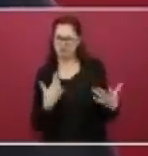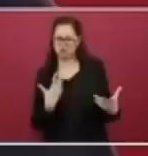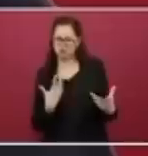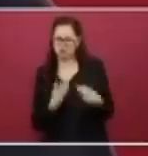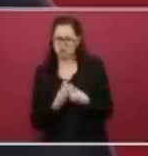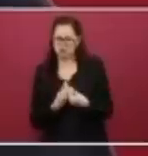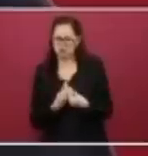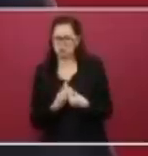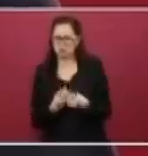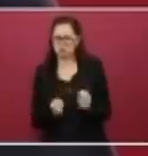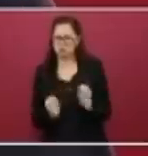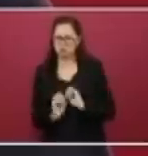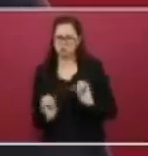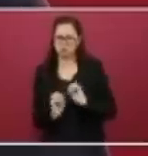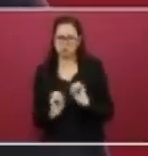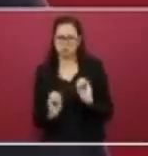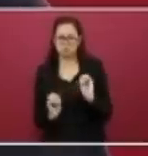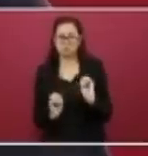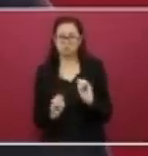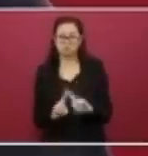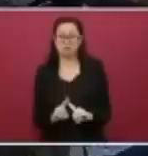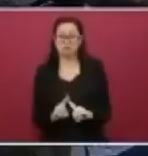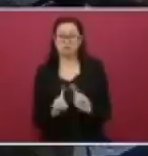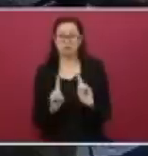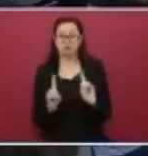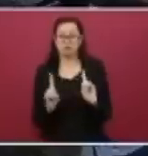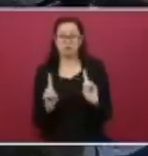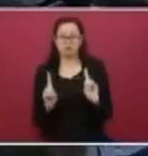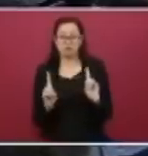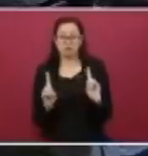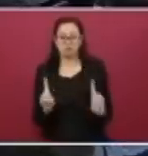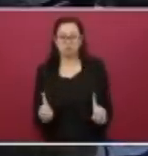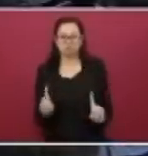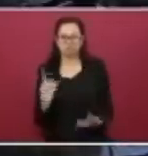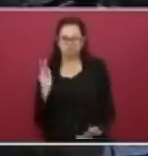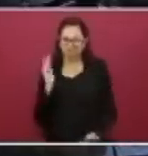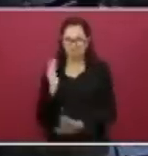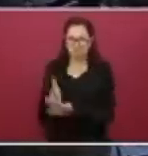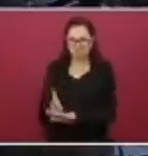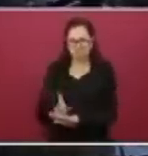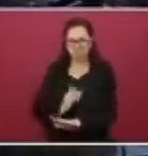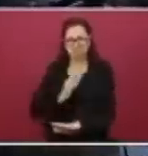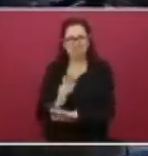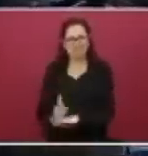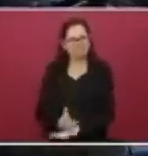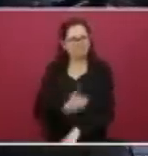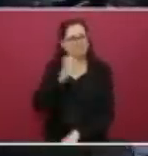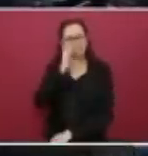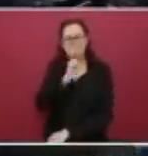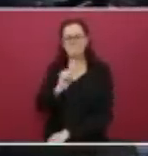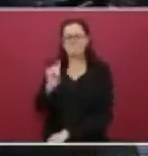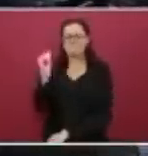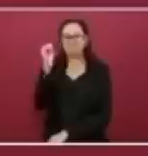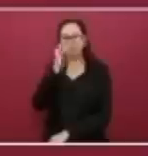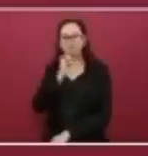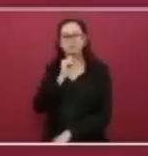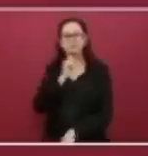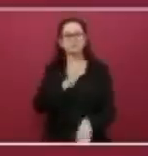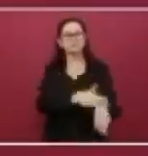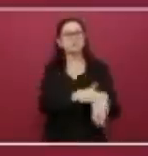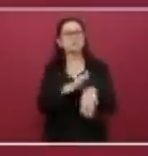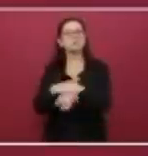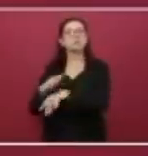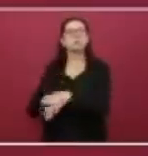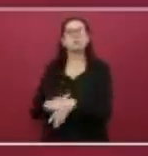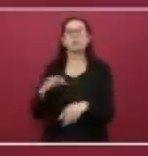movimiento al contrario han estado en contra de nuestro movimiento llamando a votar en contra